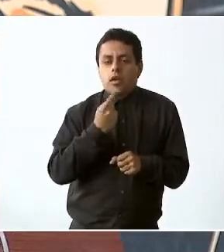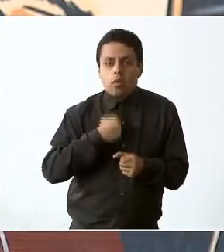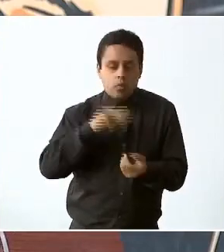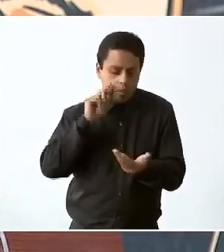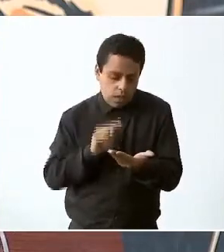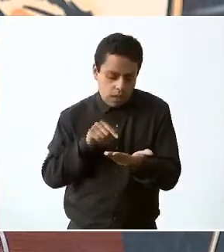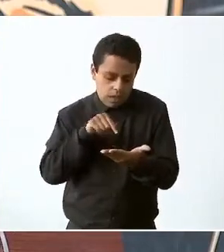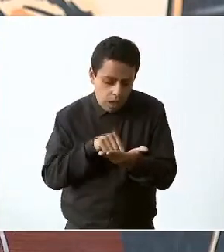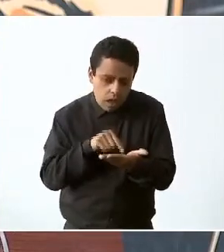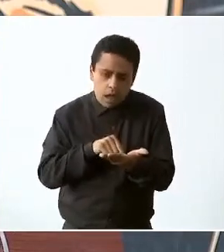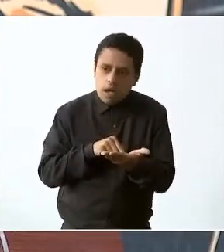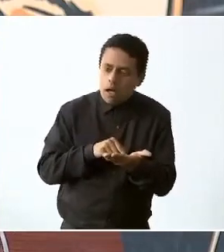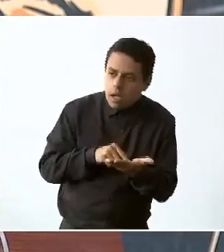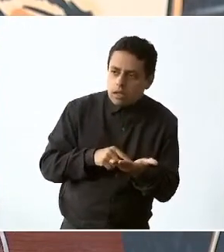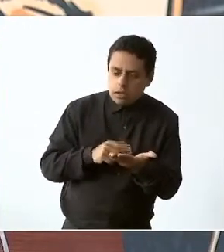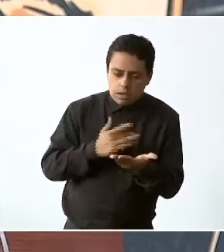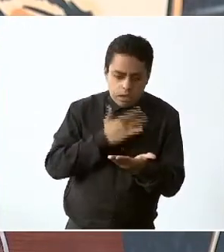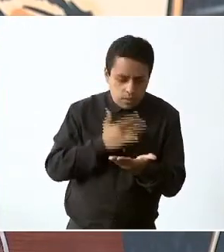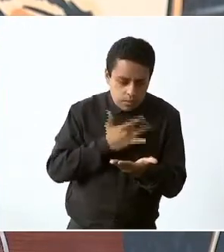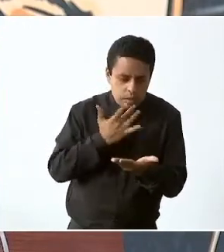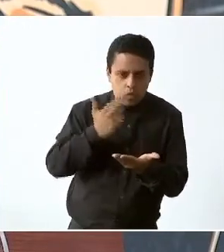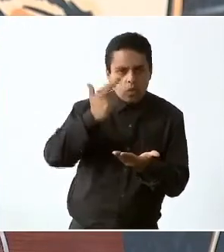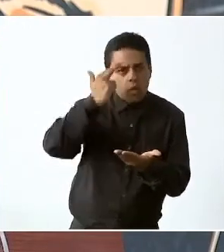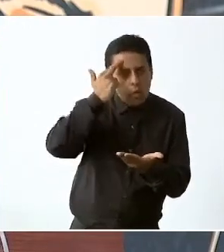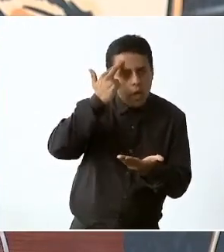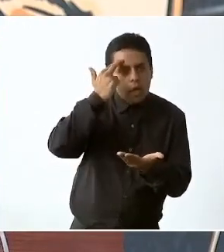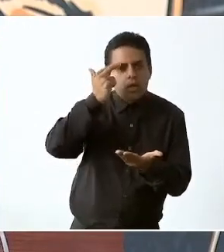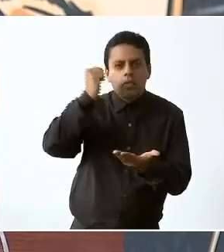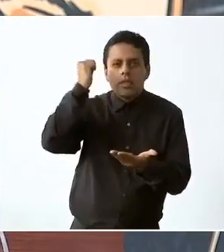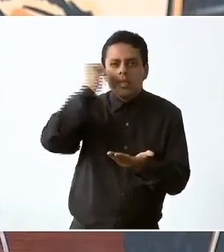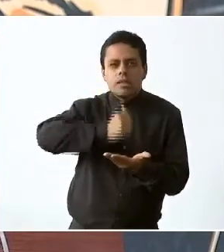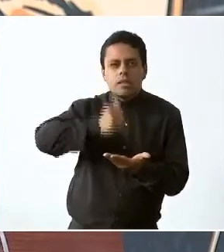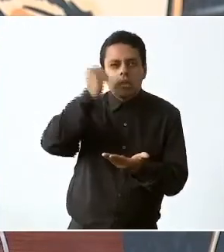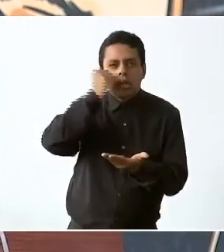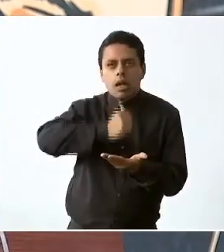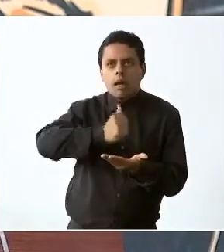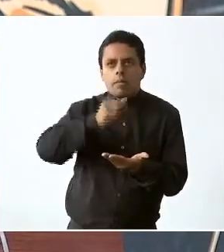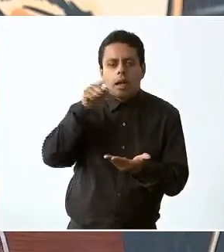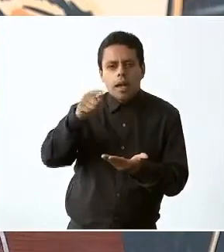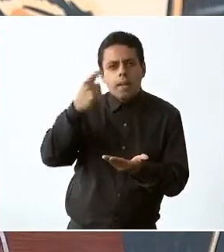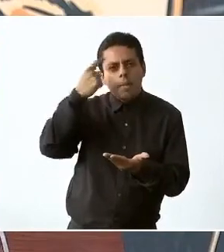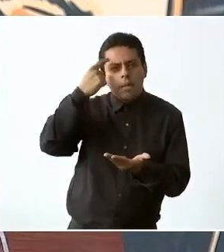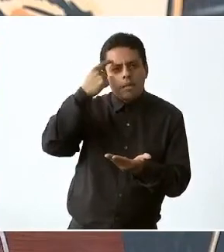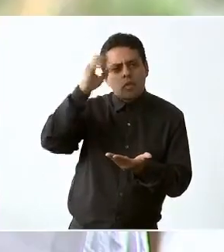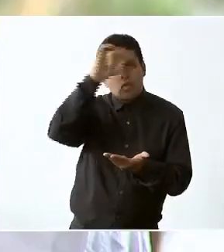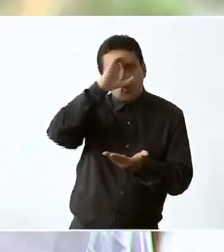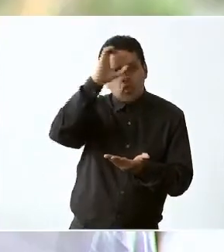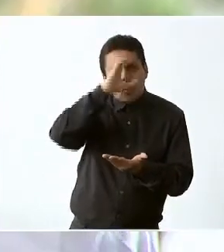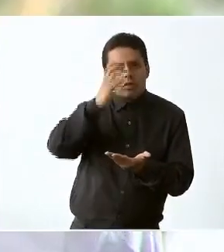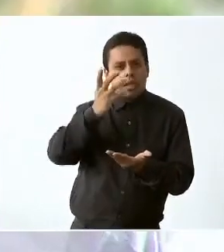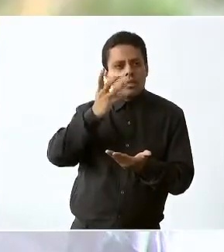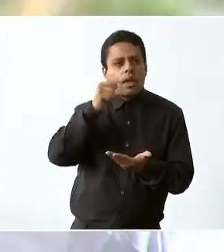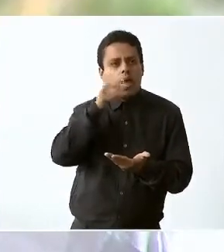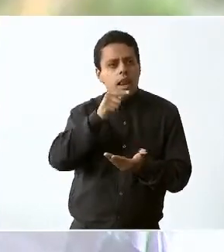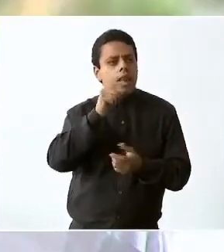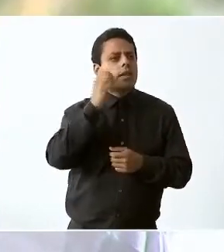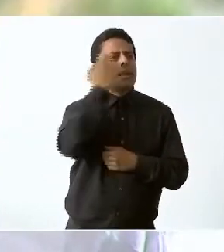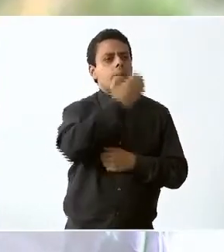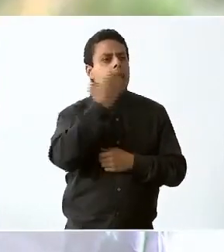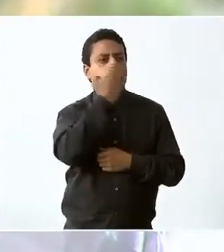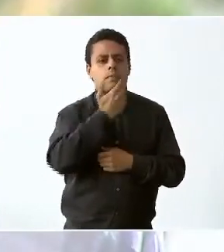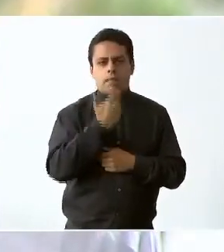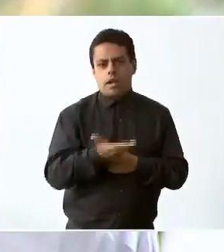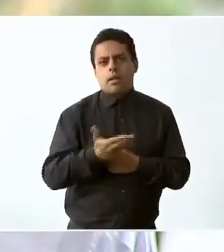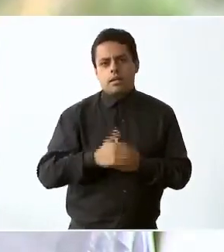sentimientos y sus recuerdos siempre estuvo vigilada por una conciencia crítica. El